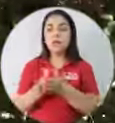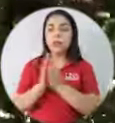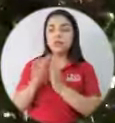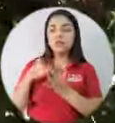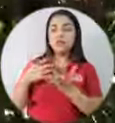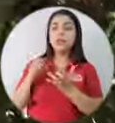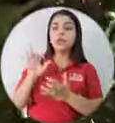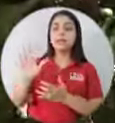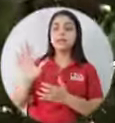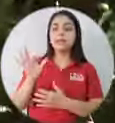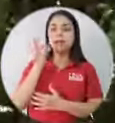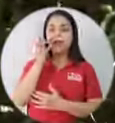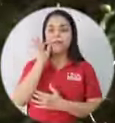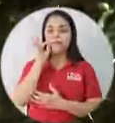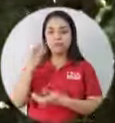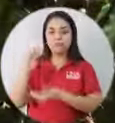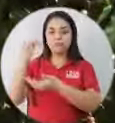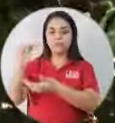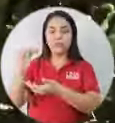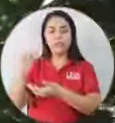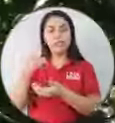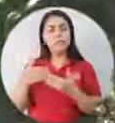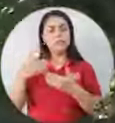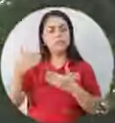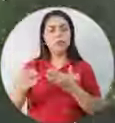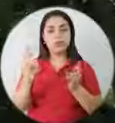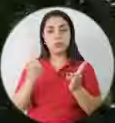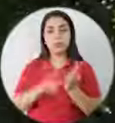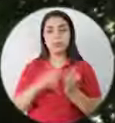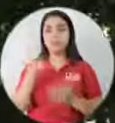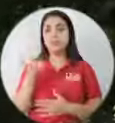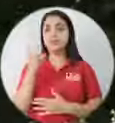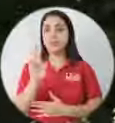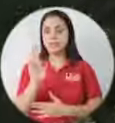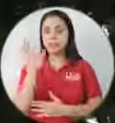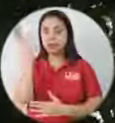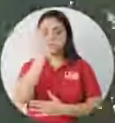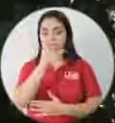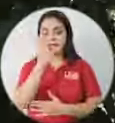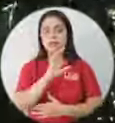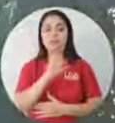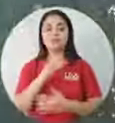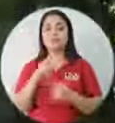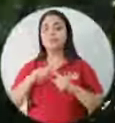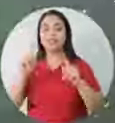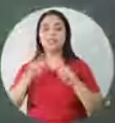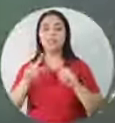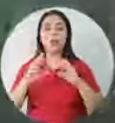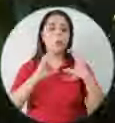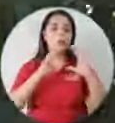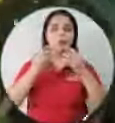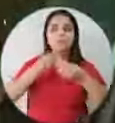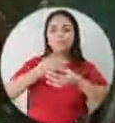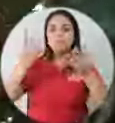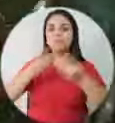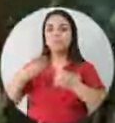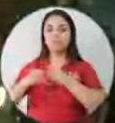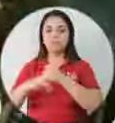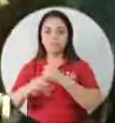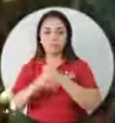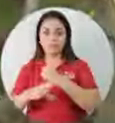específicamente nuestro café tostado y empacado. Y ya a partir del 2017 iniciamos con una estrategia de comunicación,